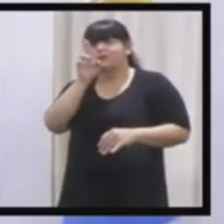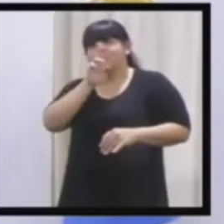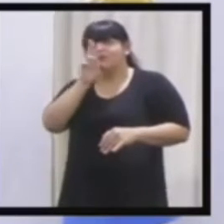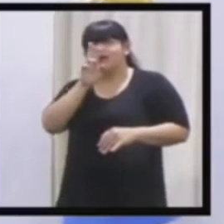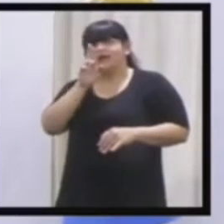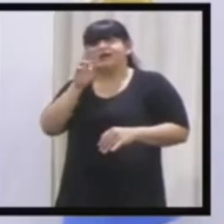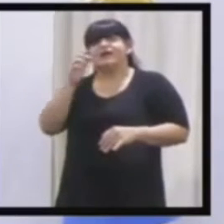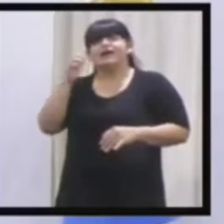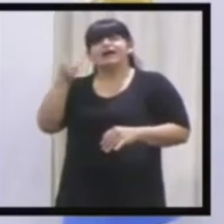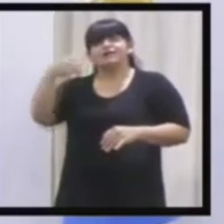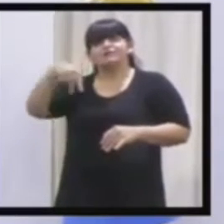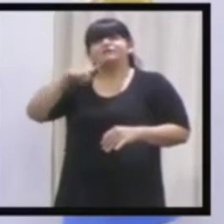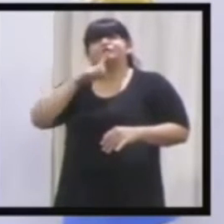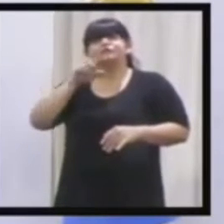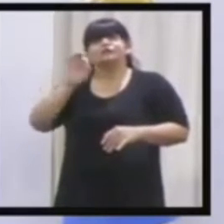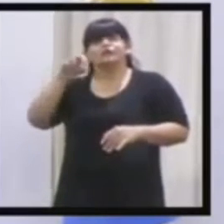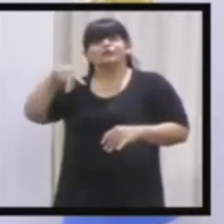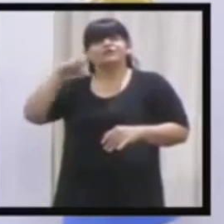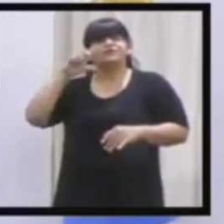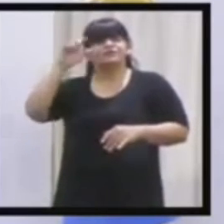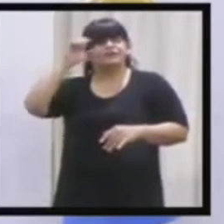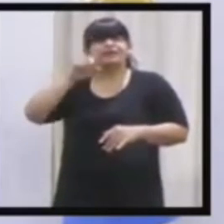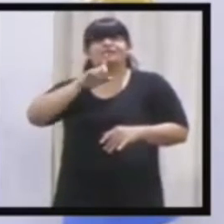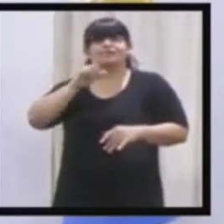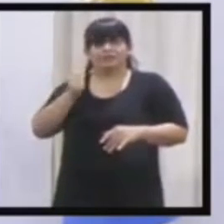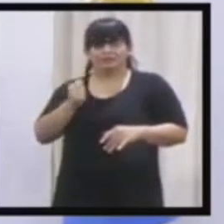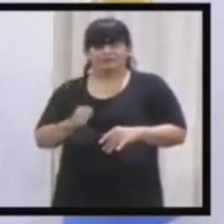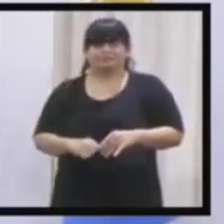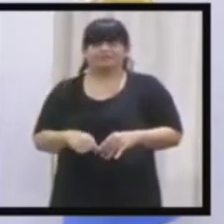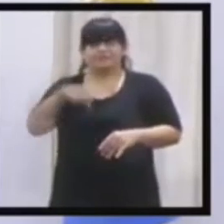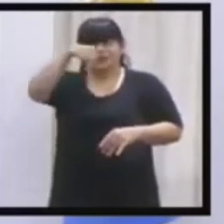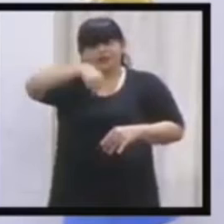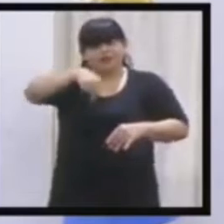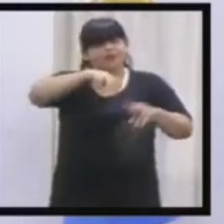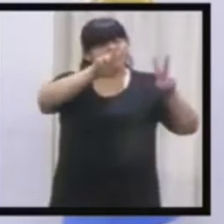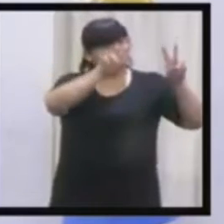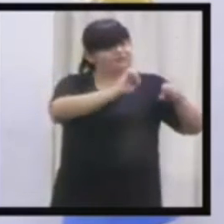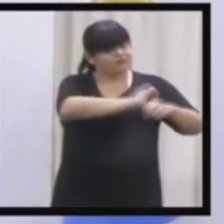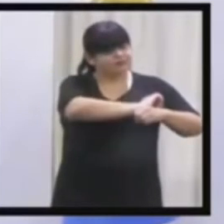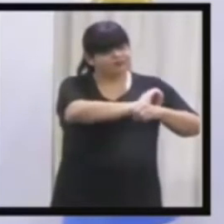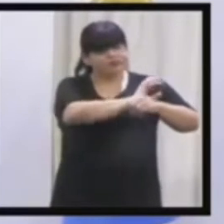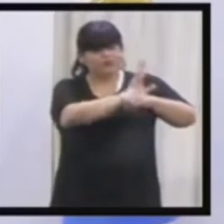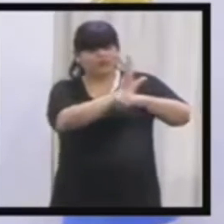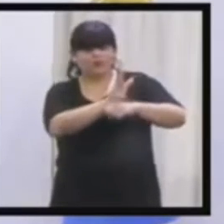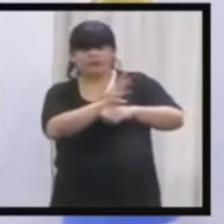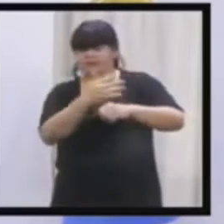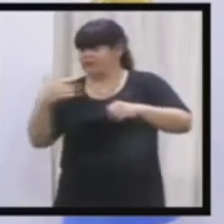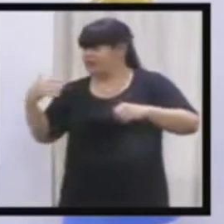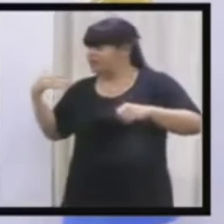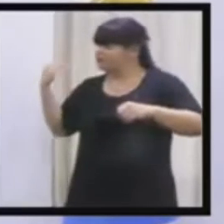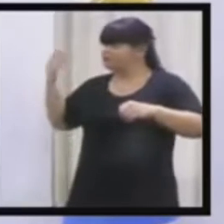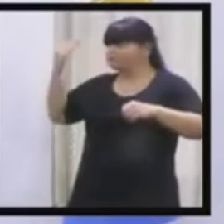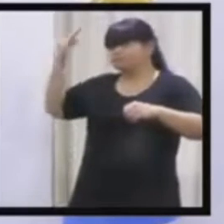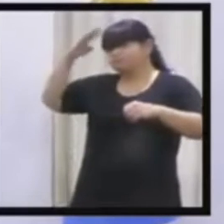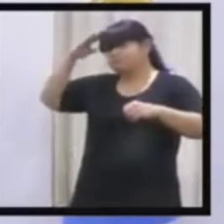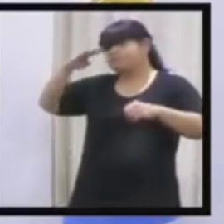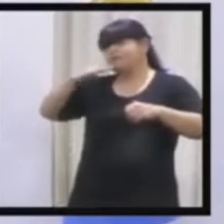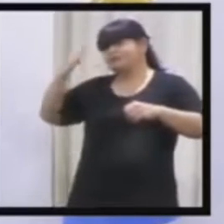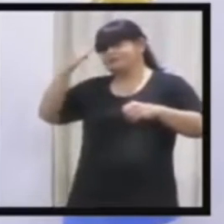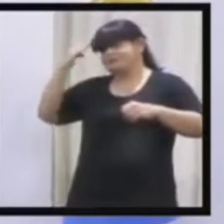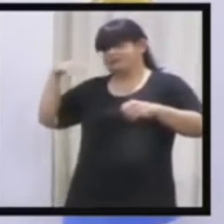Buenos días. Con respecto a coronavirus, desde el inicio de la pandemia hasta la fecha, se han estudiado muestras